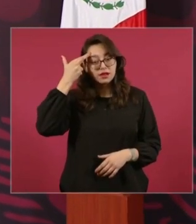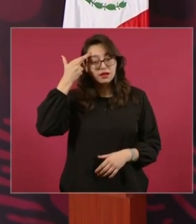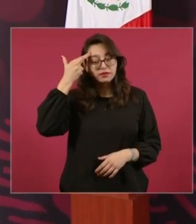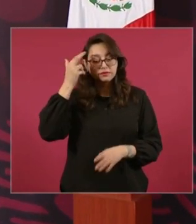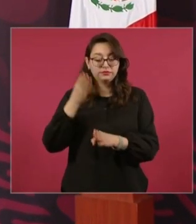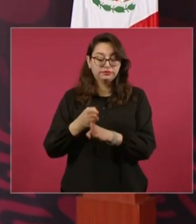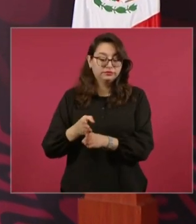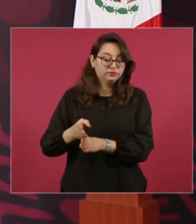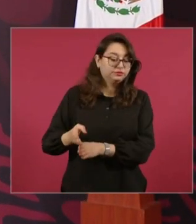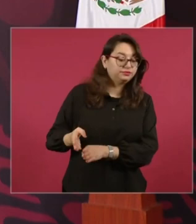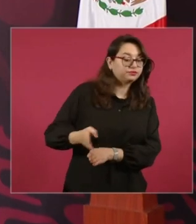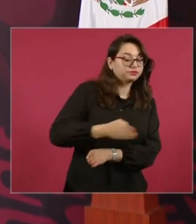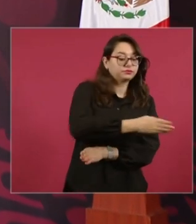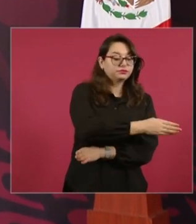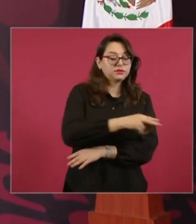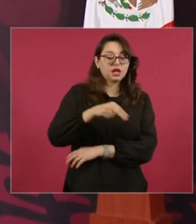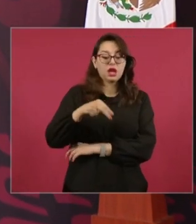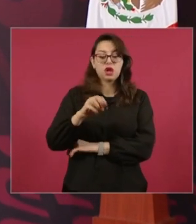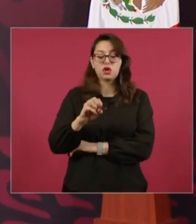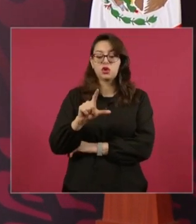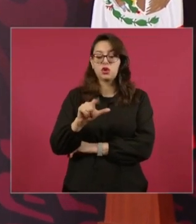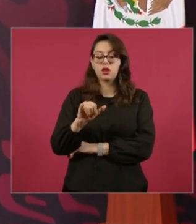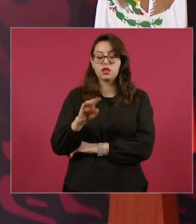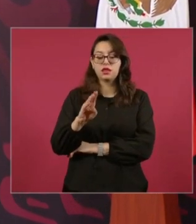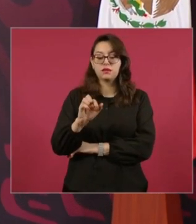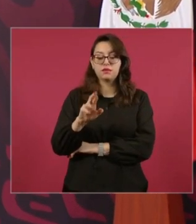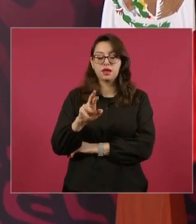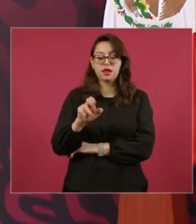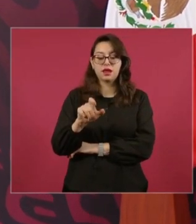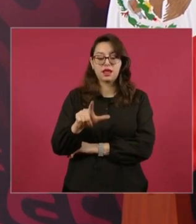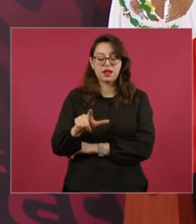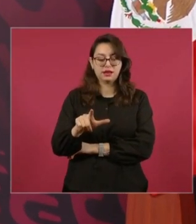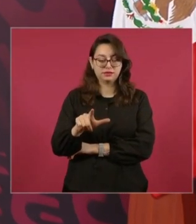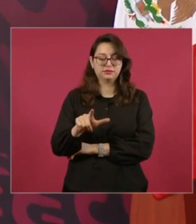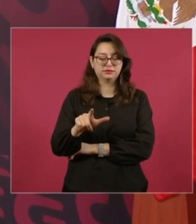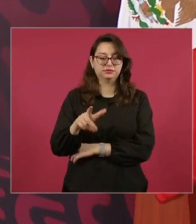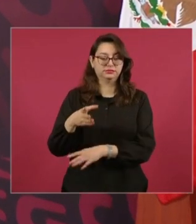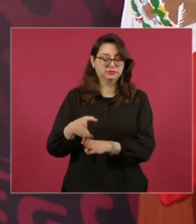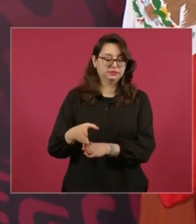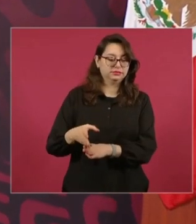neoporfirista, en el periodo de saqueo de la corrupción,